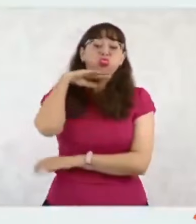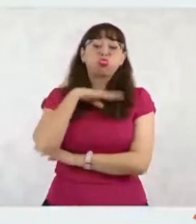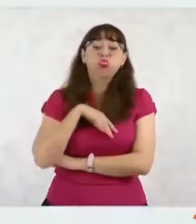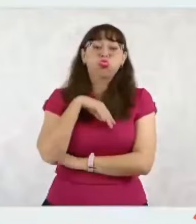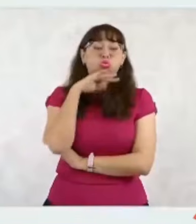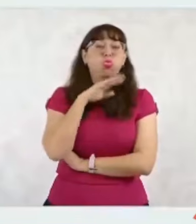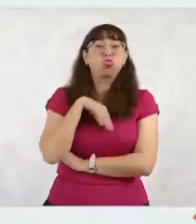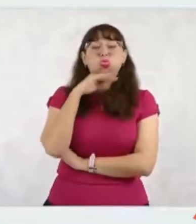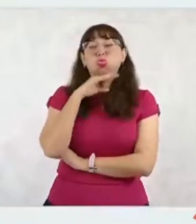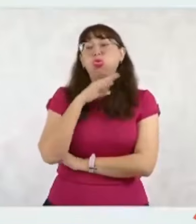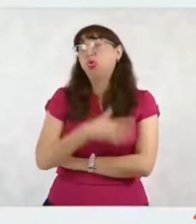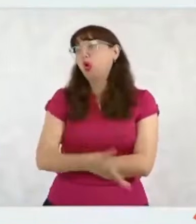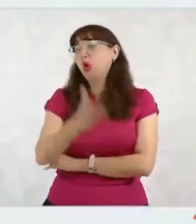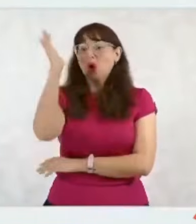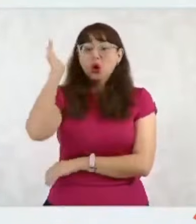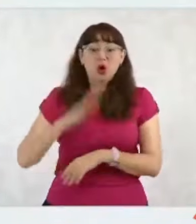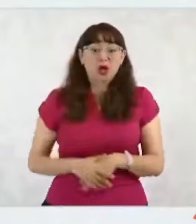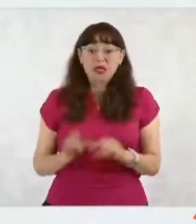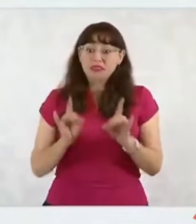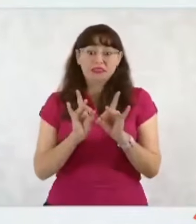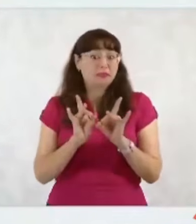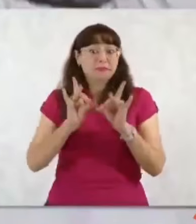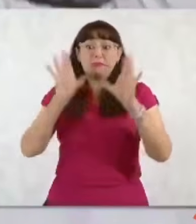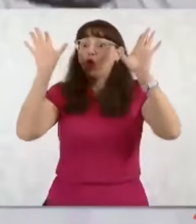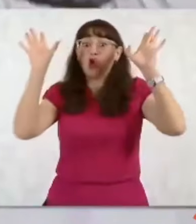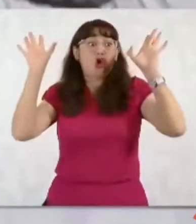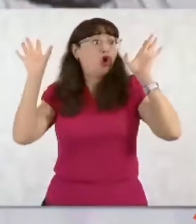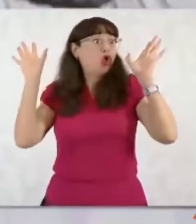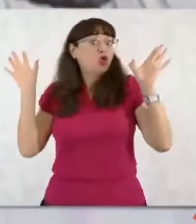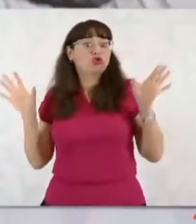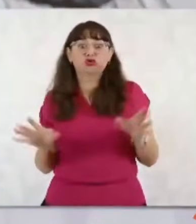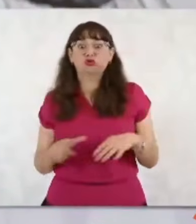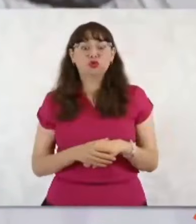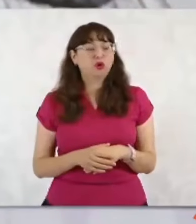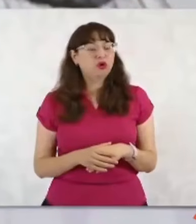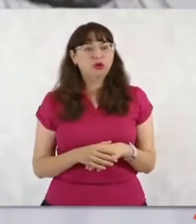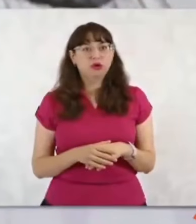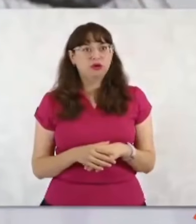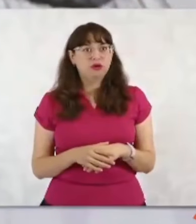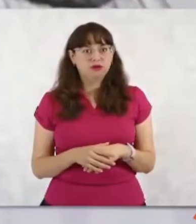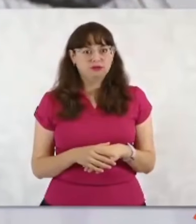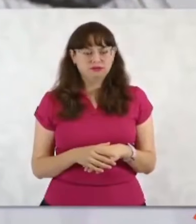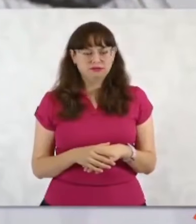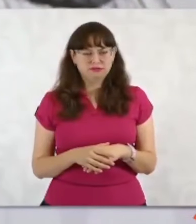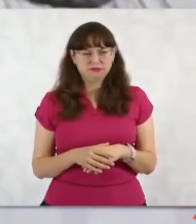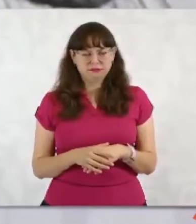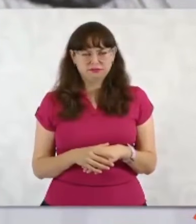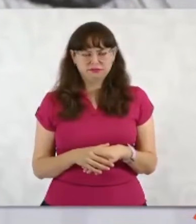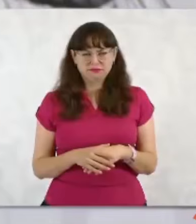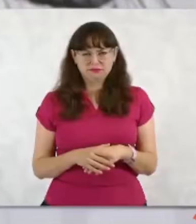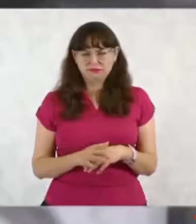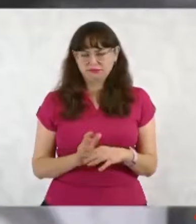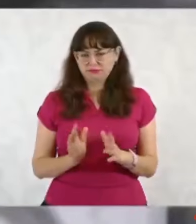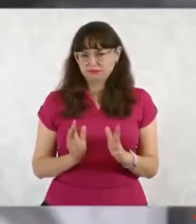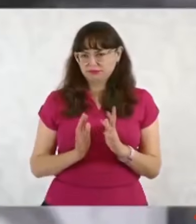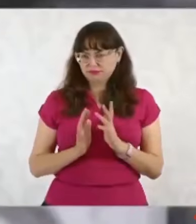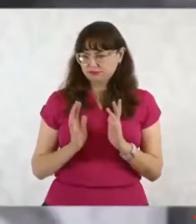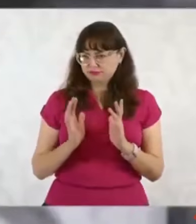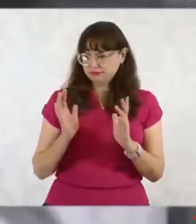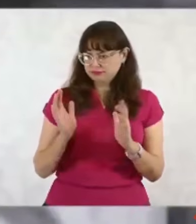almacenamiento de combustible y de pronto apareció de la nada un almacenamiento de combustible.